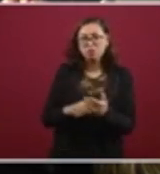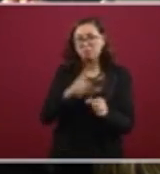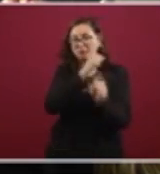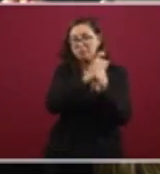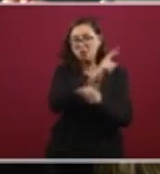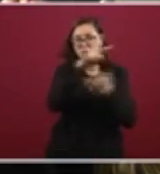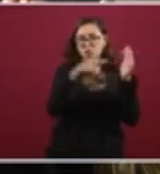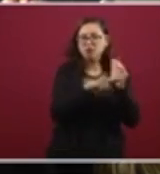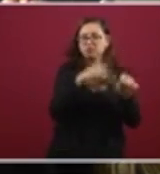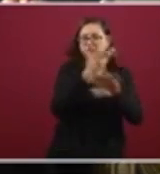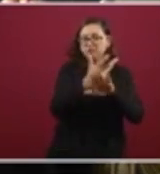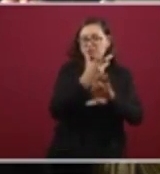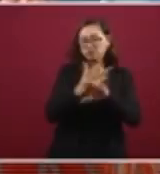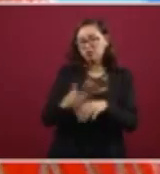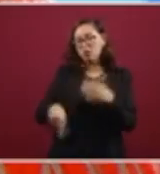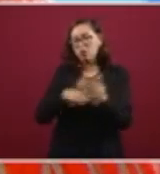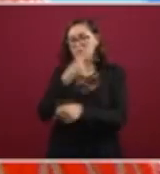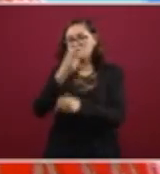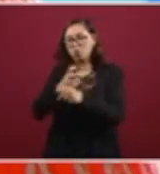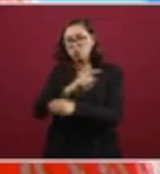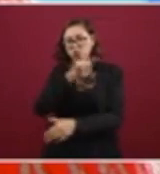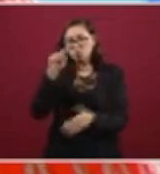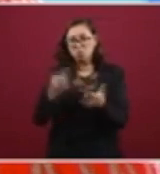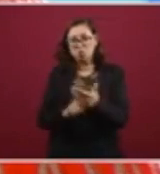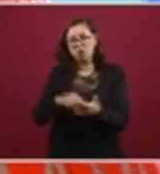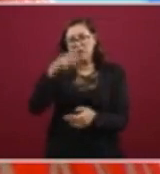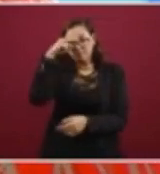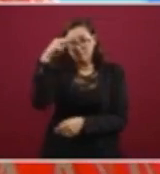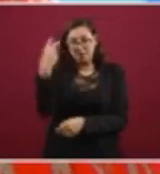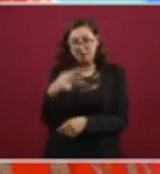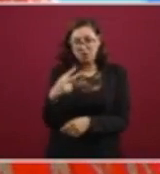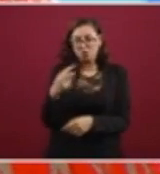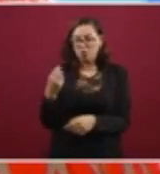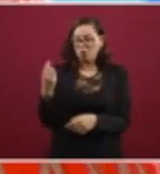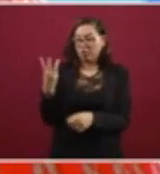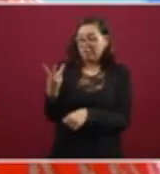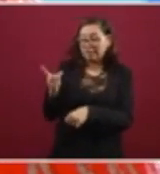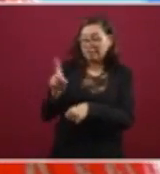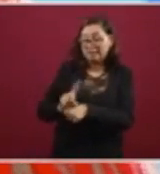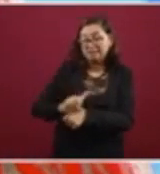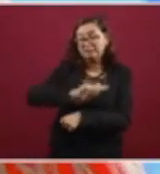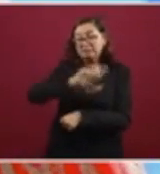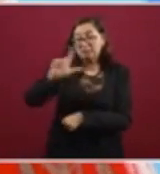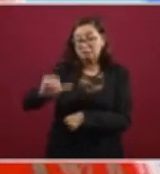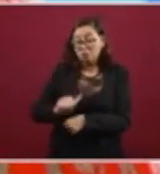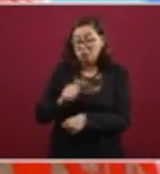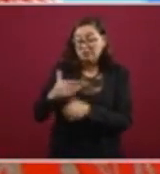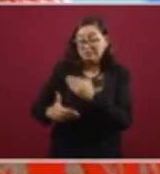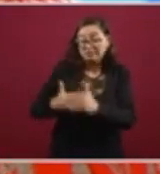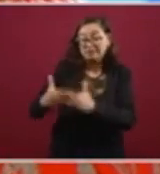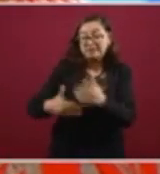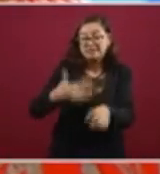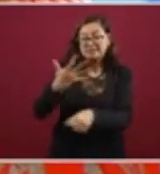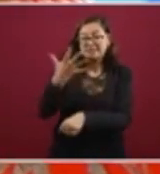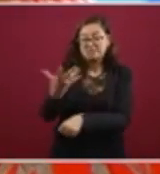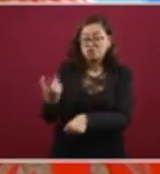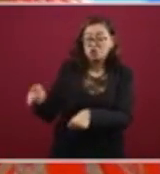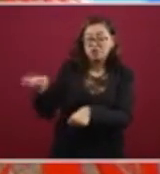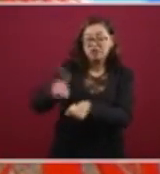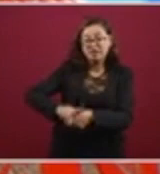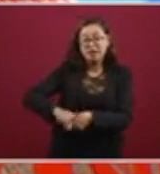Unidos, y a partir del quinto día que Brasil se posiciona en el segundo lugar, bueno, una